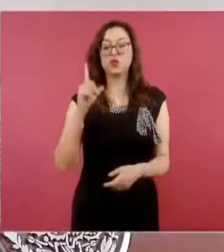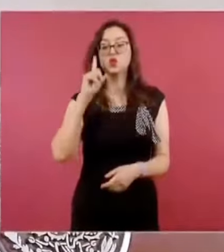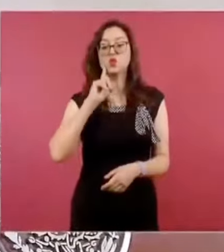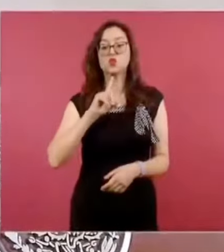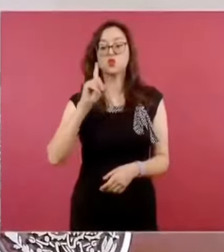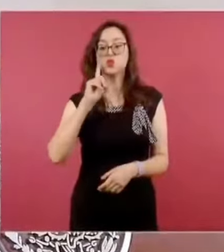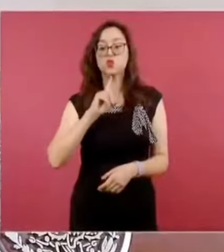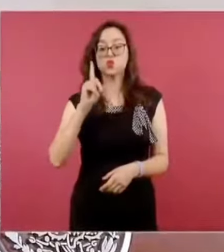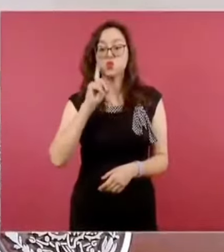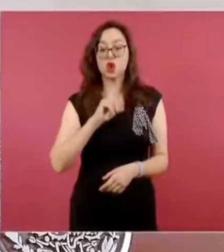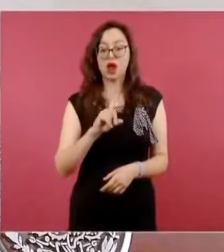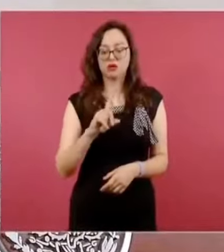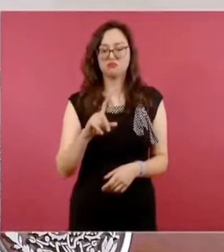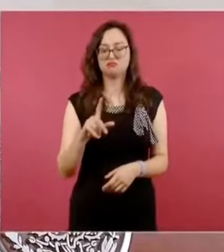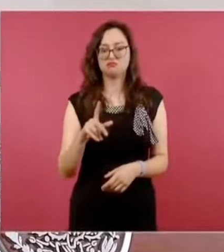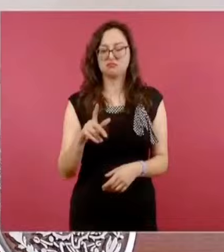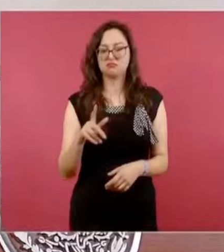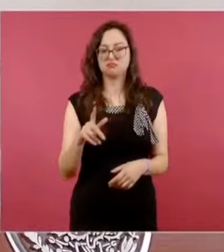muy bella